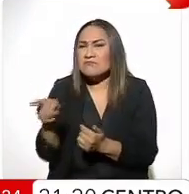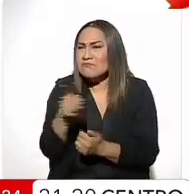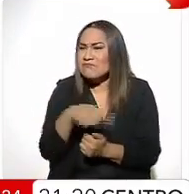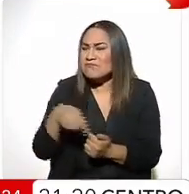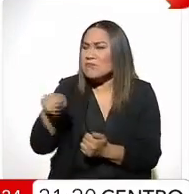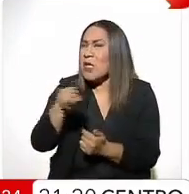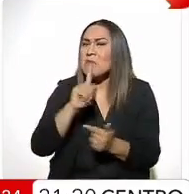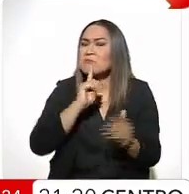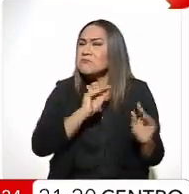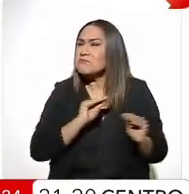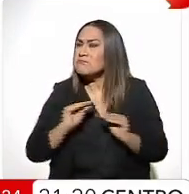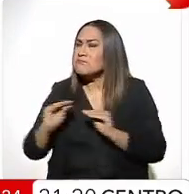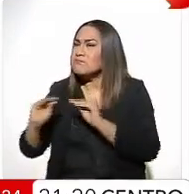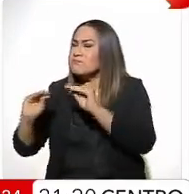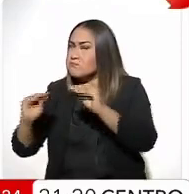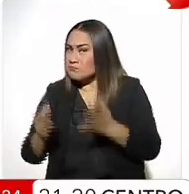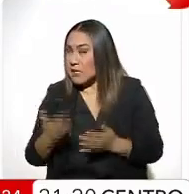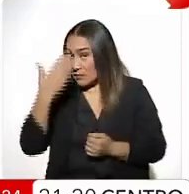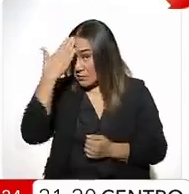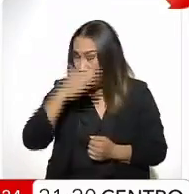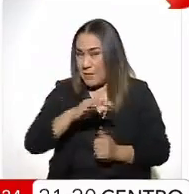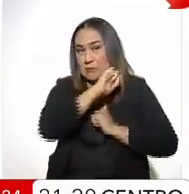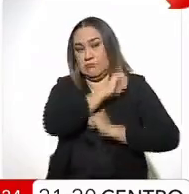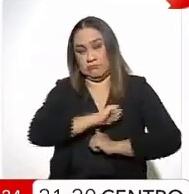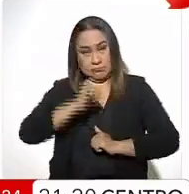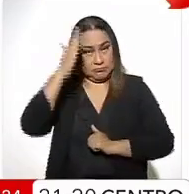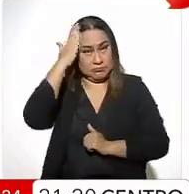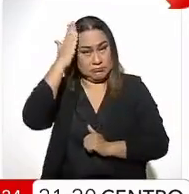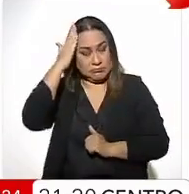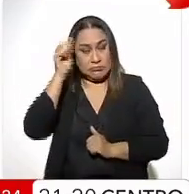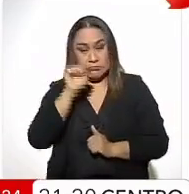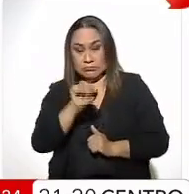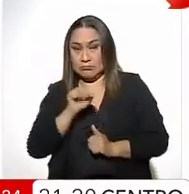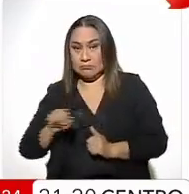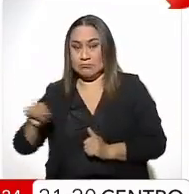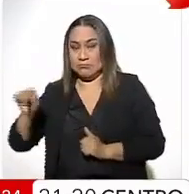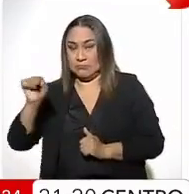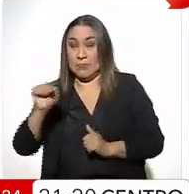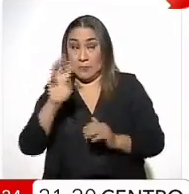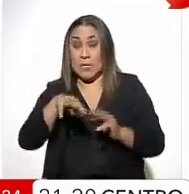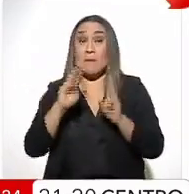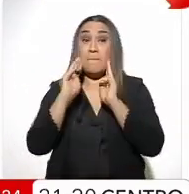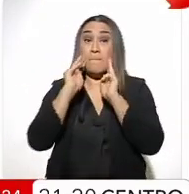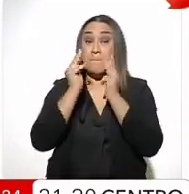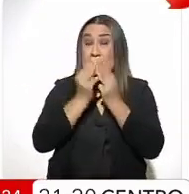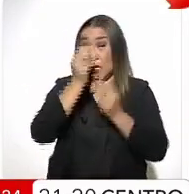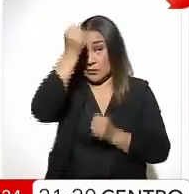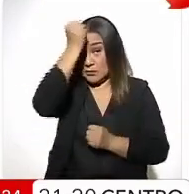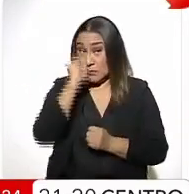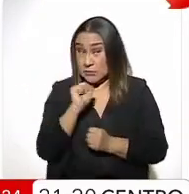Zetas? Finalmente es un territorio y un liderazgo que es muy apetecible. El cártel de Sinaloa tiene